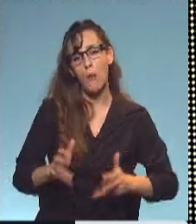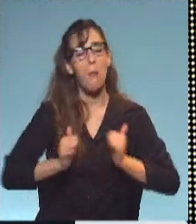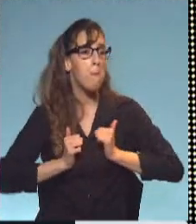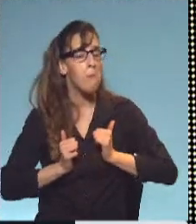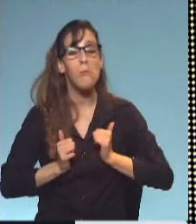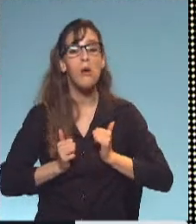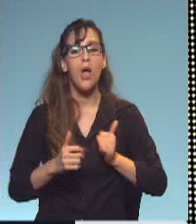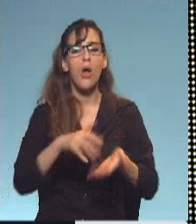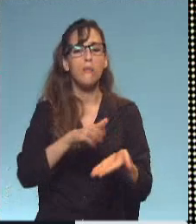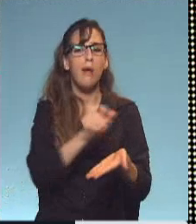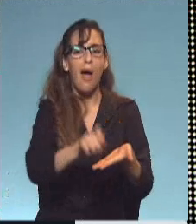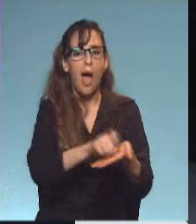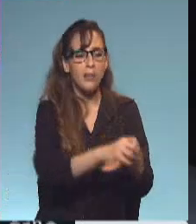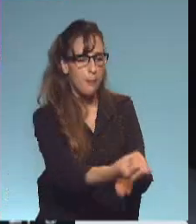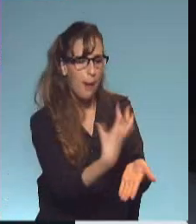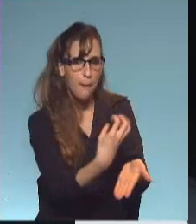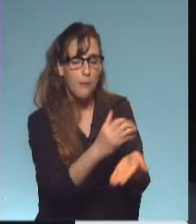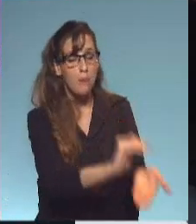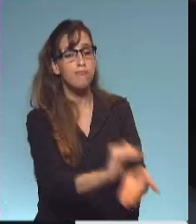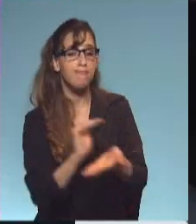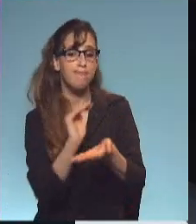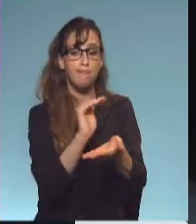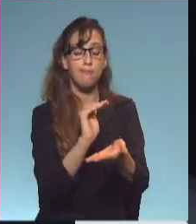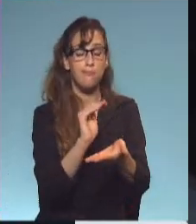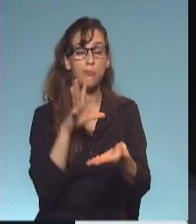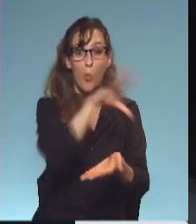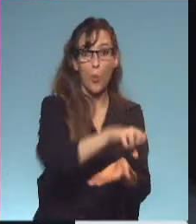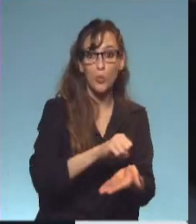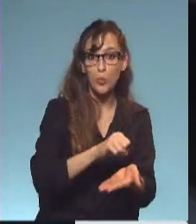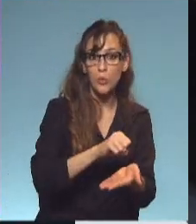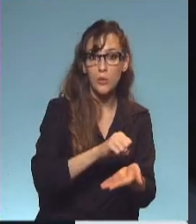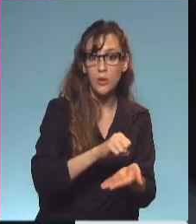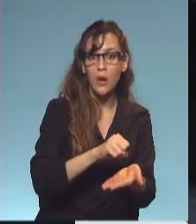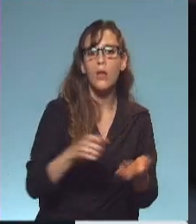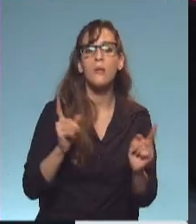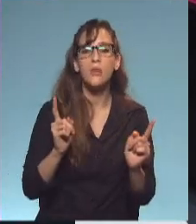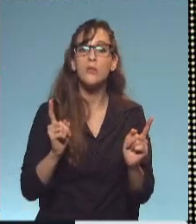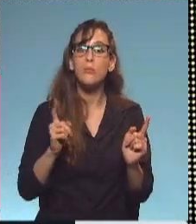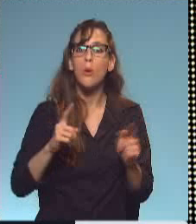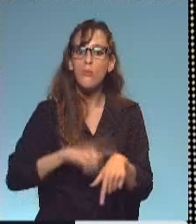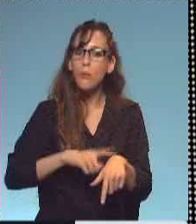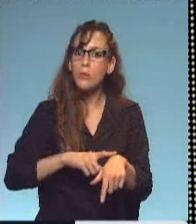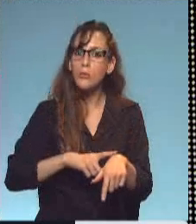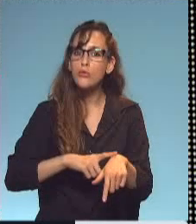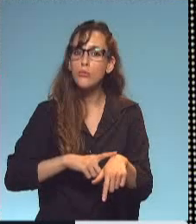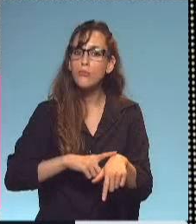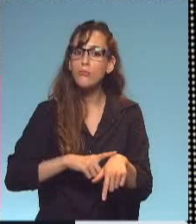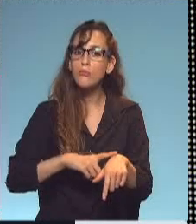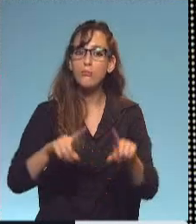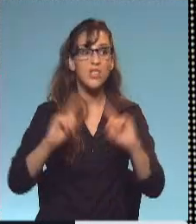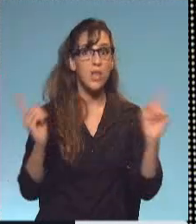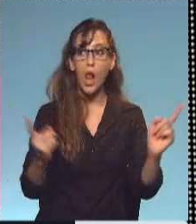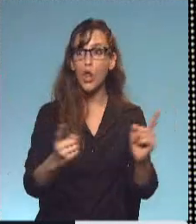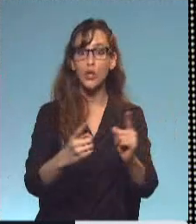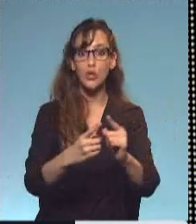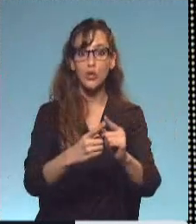salió a recibirla. En ese momento, mientras él estaba afuera con los mensajeros, las columnas del salón donde estaban los otros comensales se rompieron, ahí